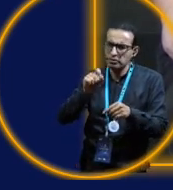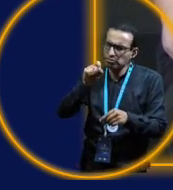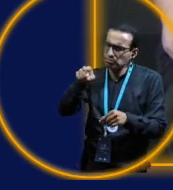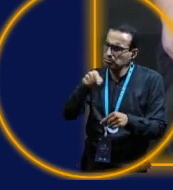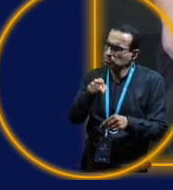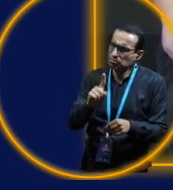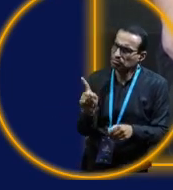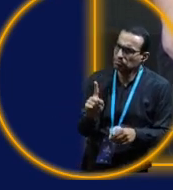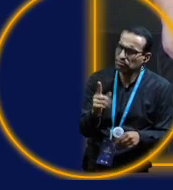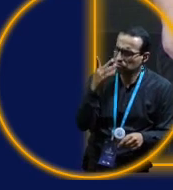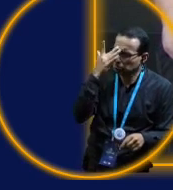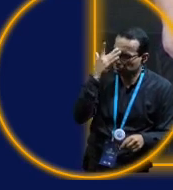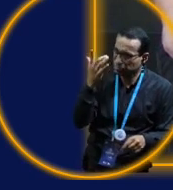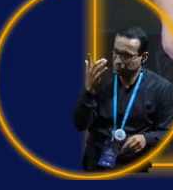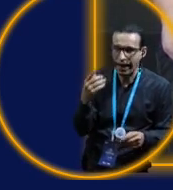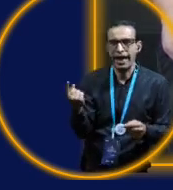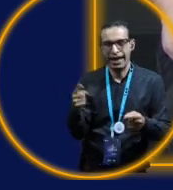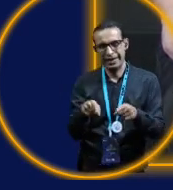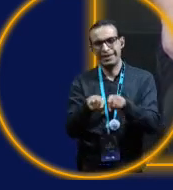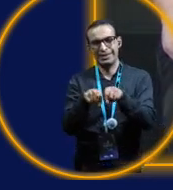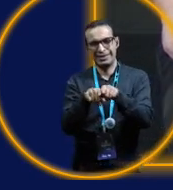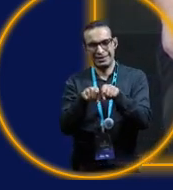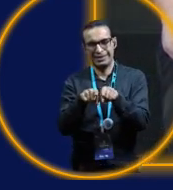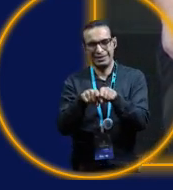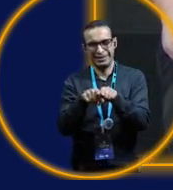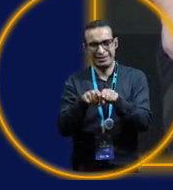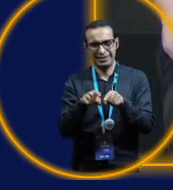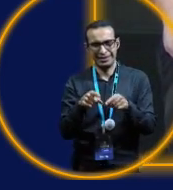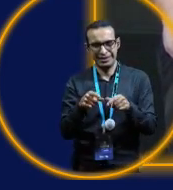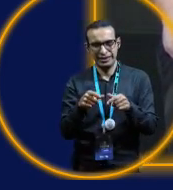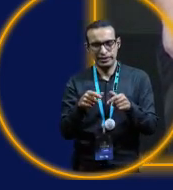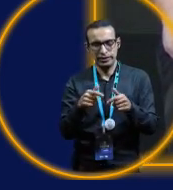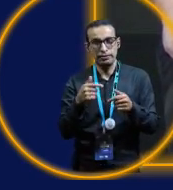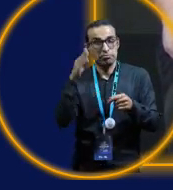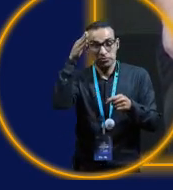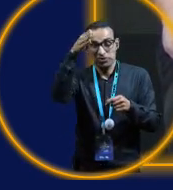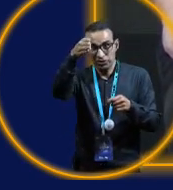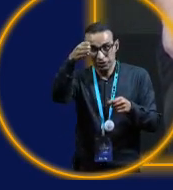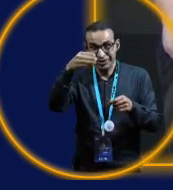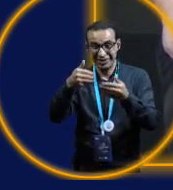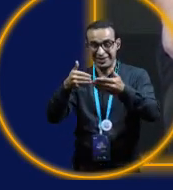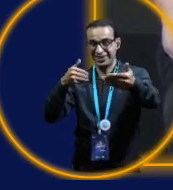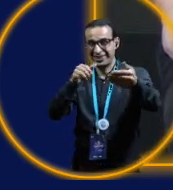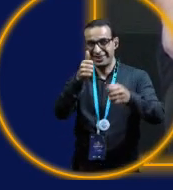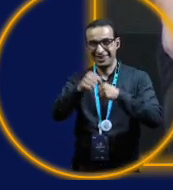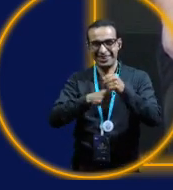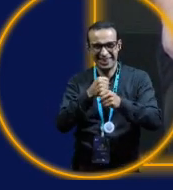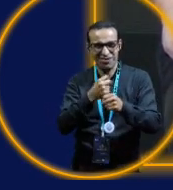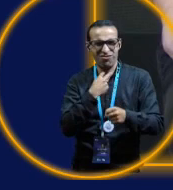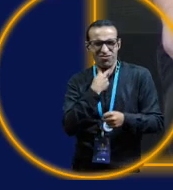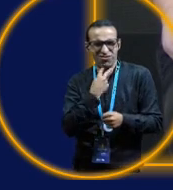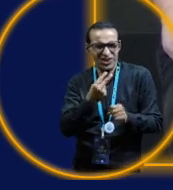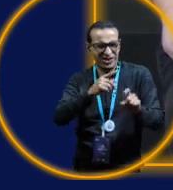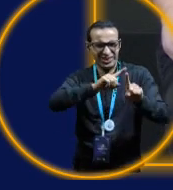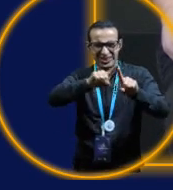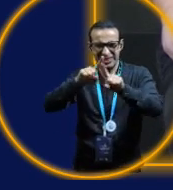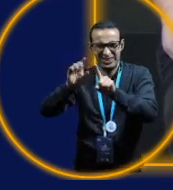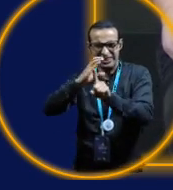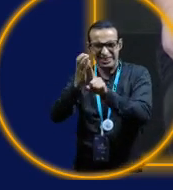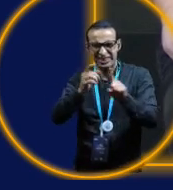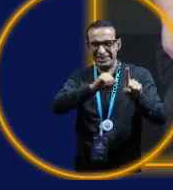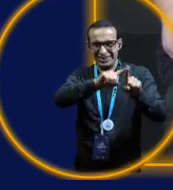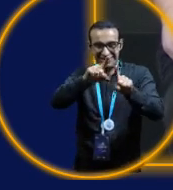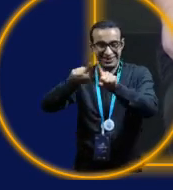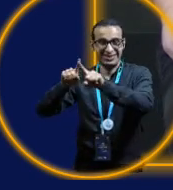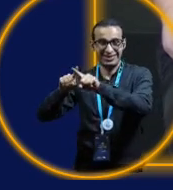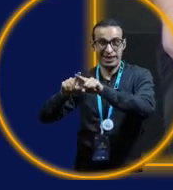hecho otro disco porque he estado escuchando y qué maravilloso es por lo menos hacerse